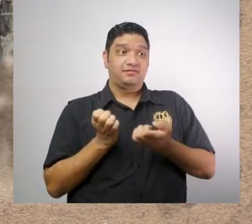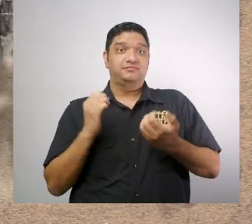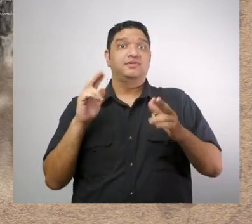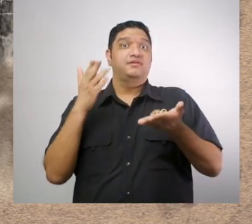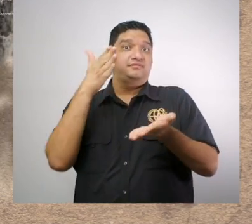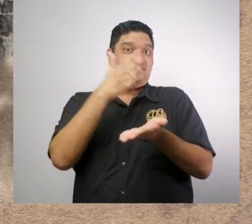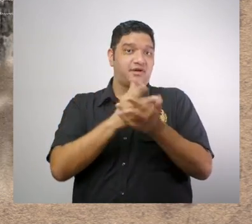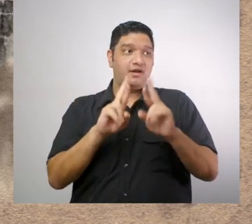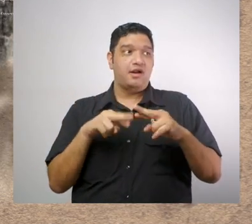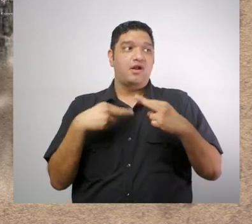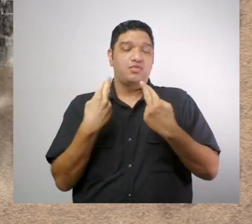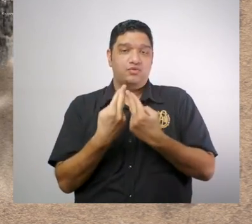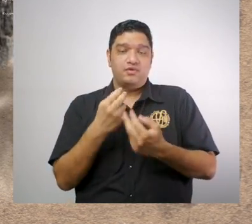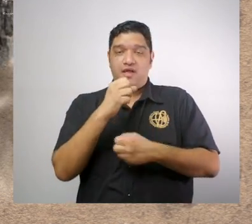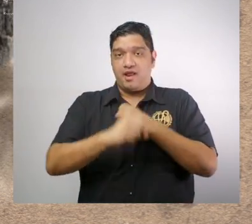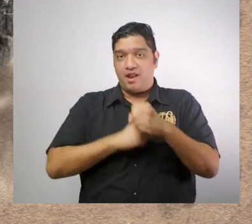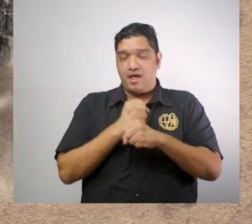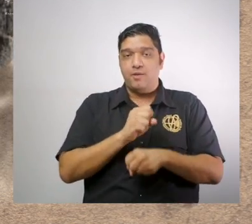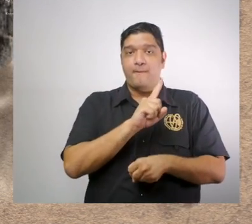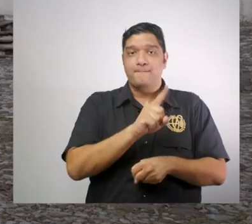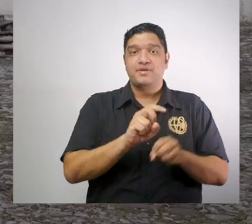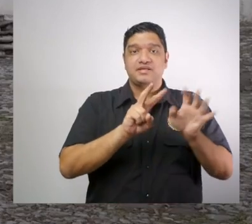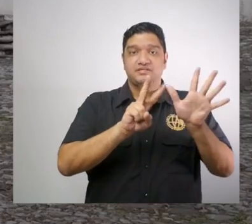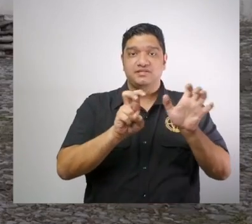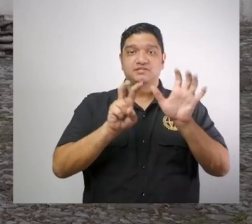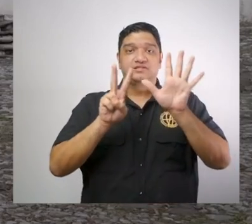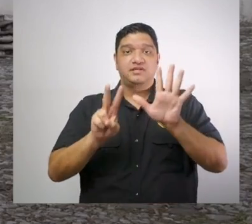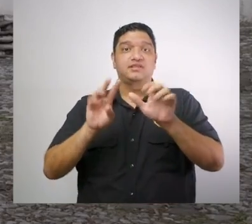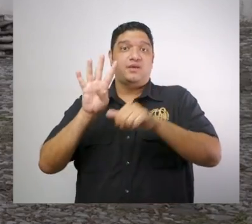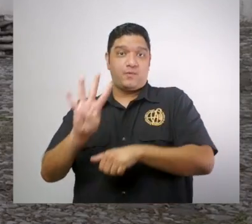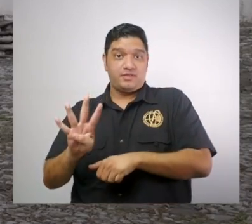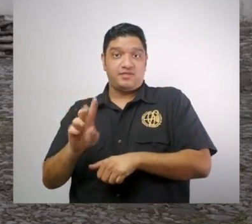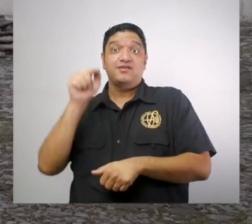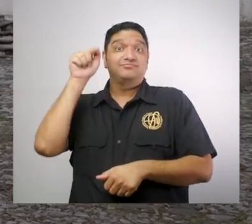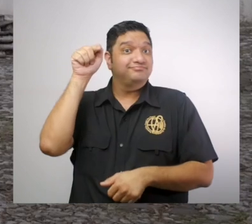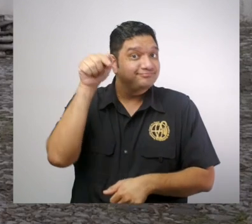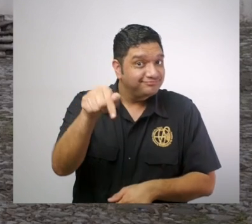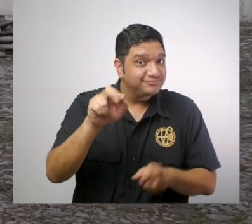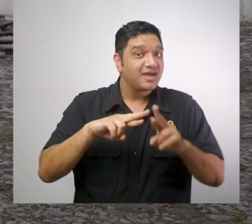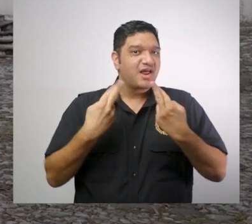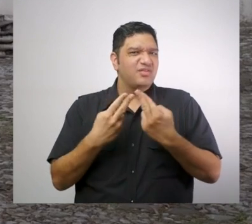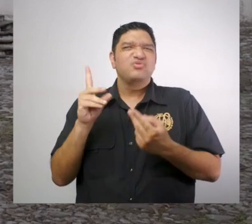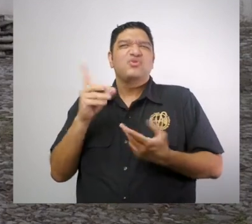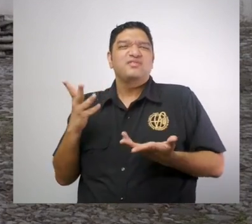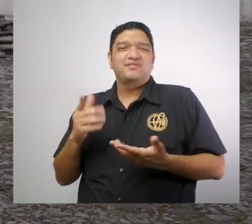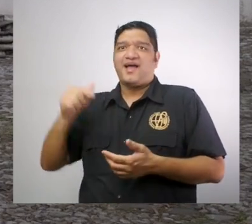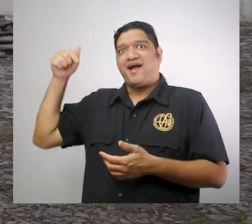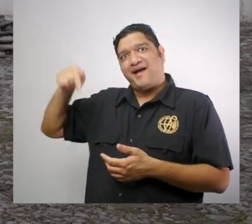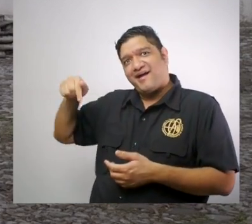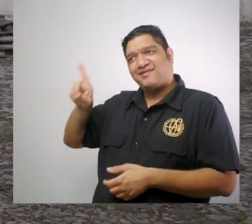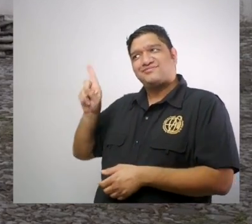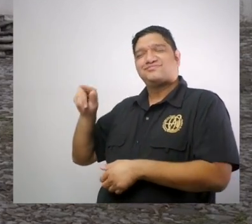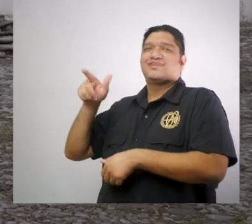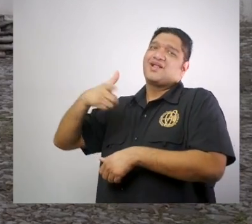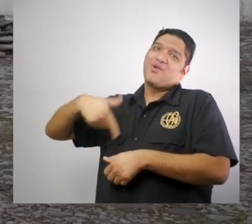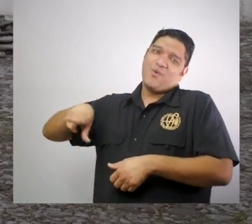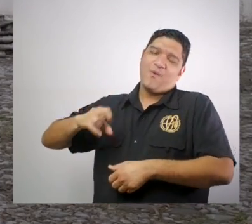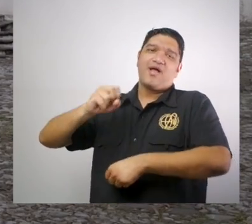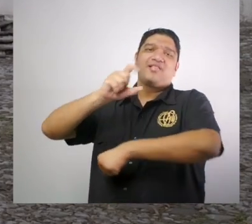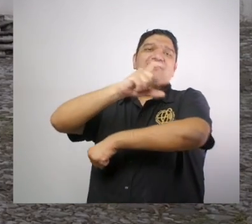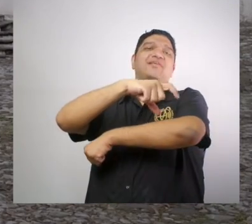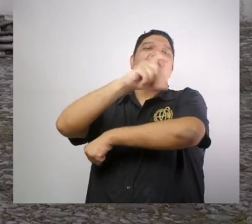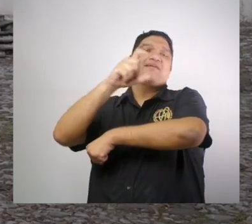enero de 1774. Esa reunión fue aquí y la conocemos como